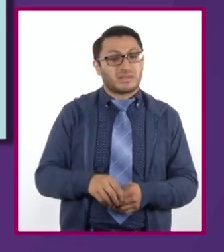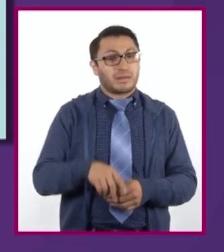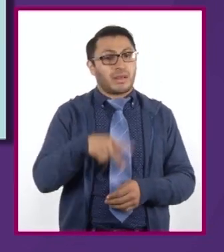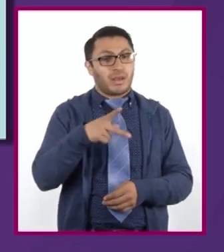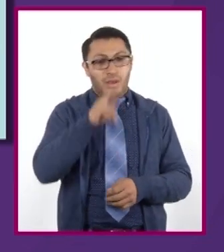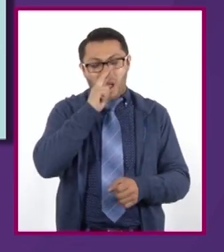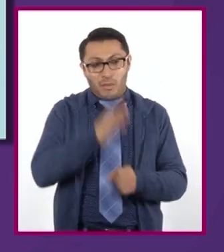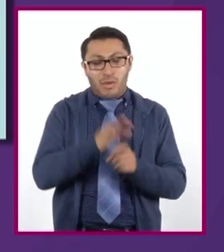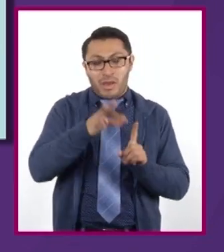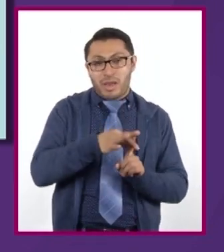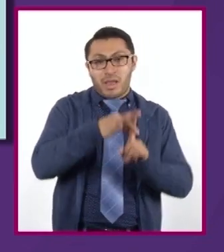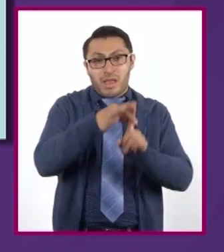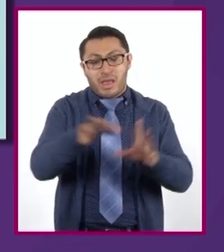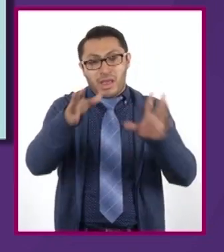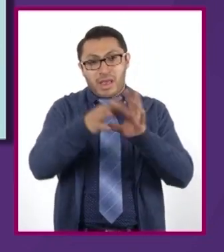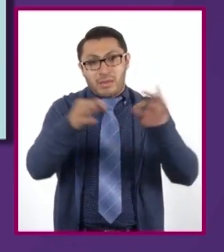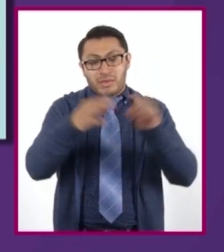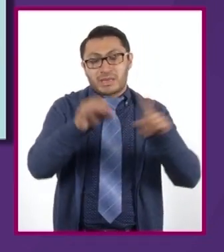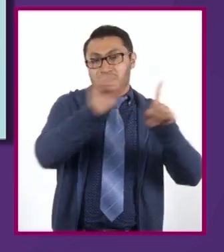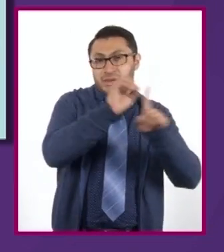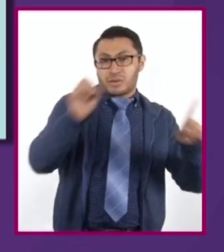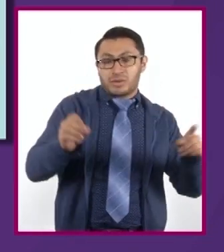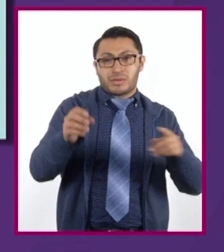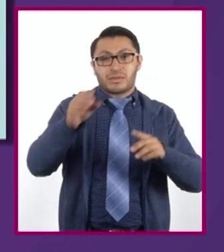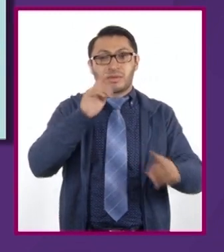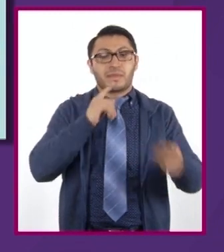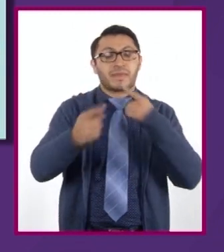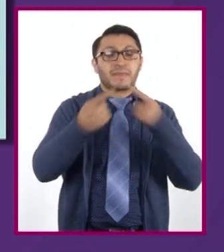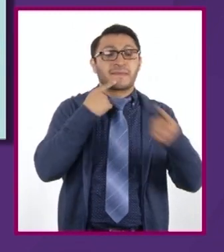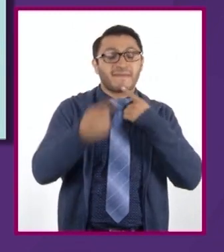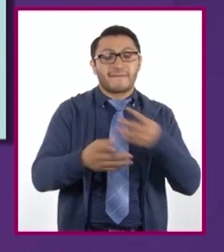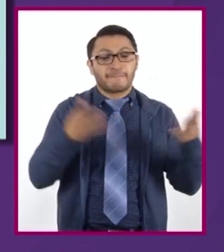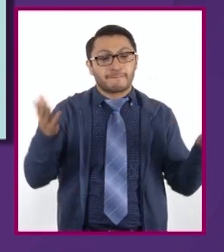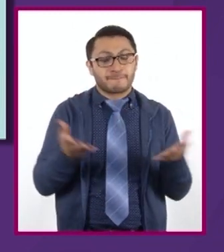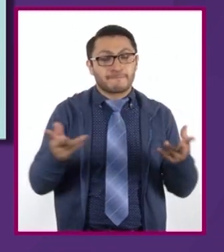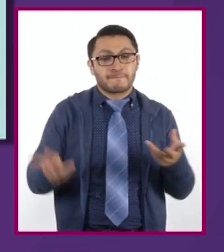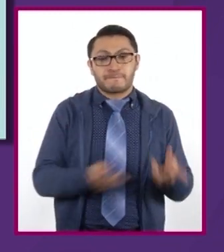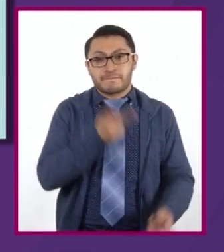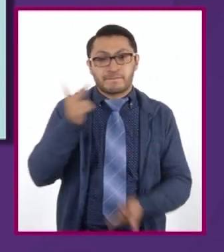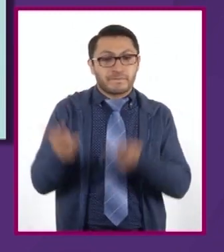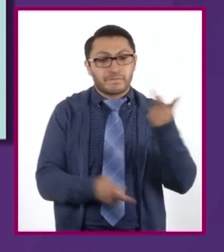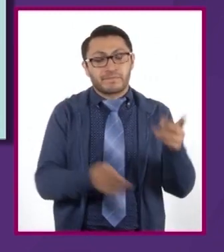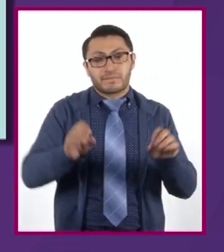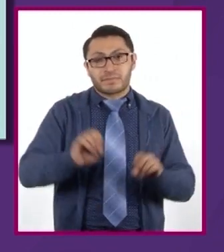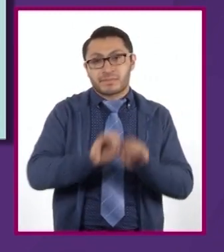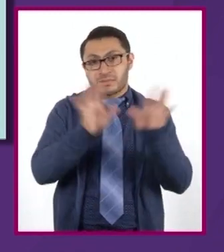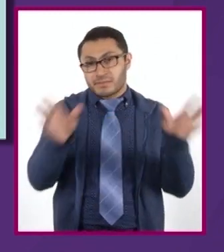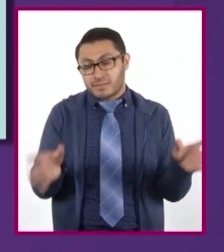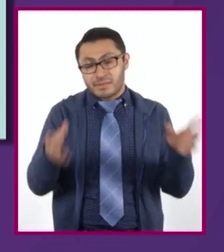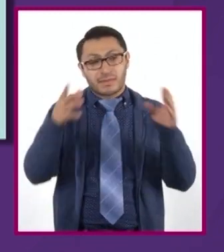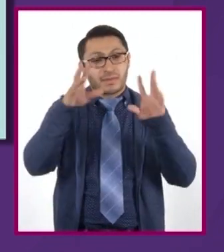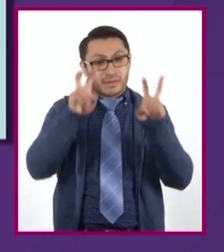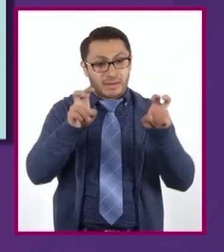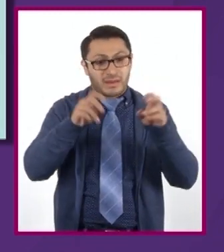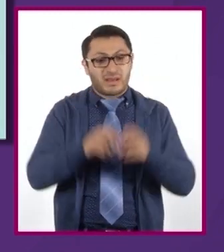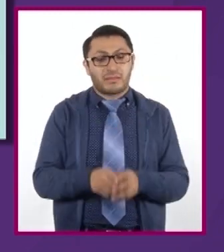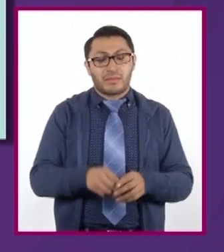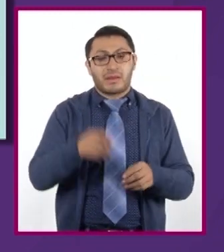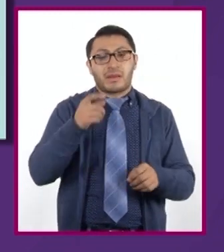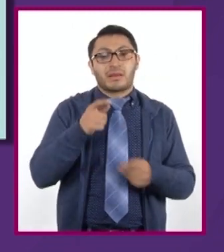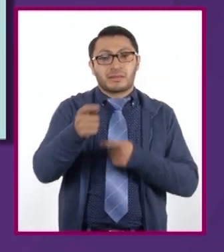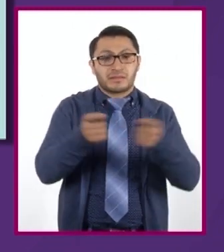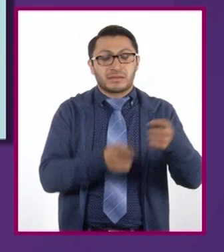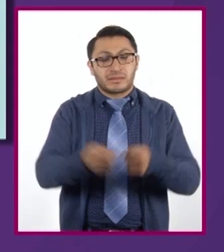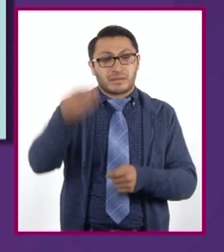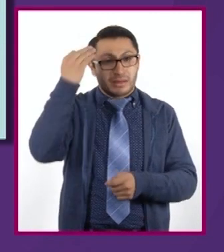es guiar y mantener el orden de la conversación. Hace preguntas y aclaraciones sobre el tema. Marca los tiempos